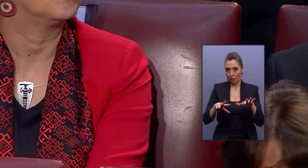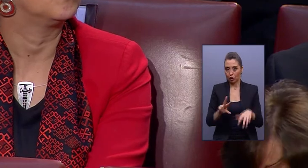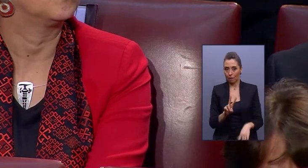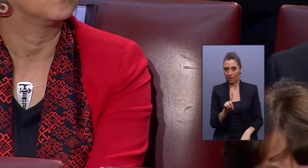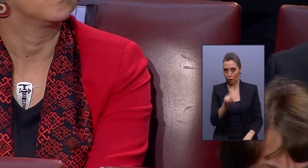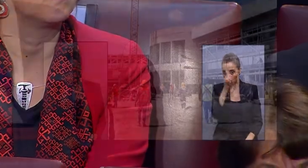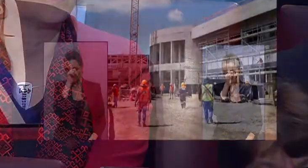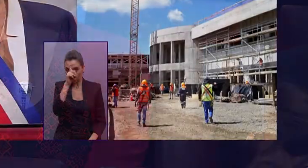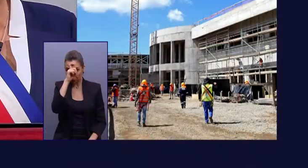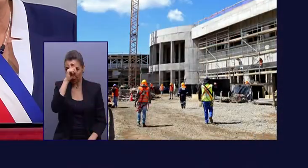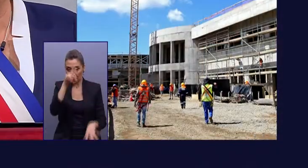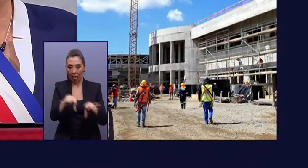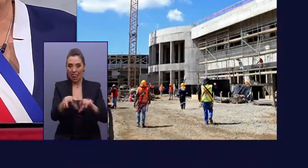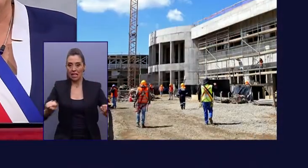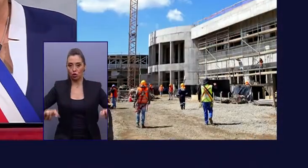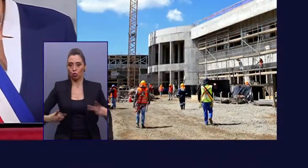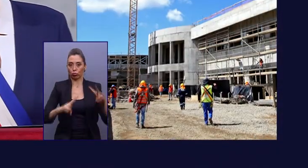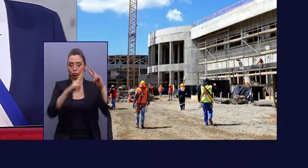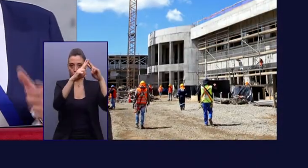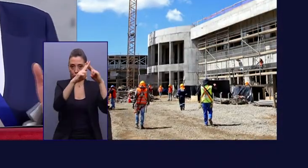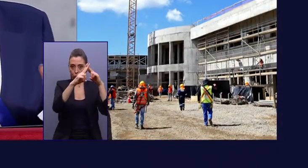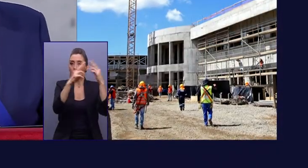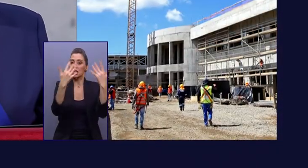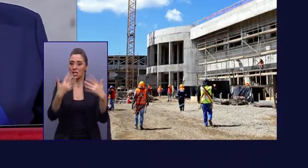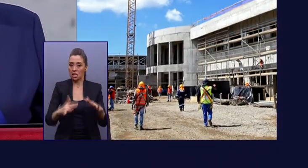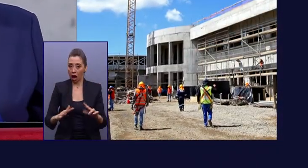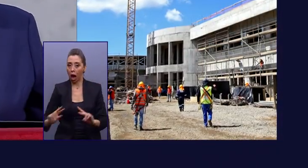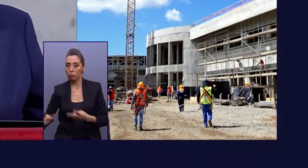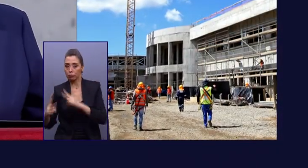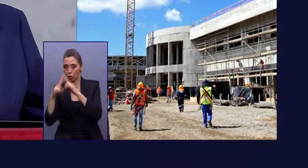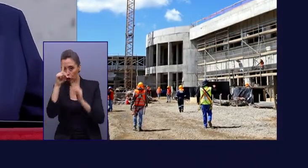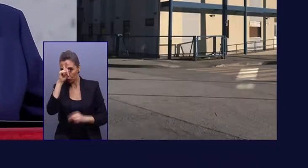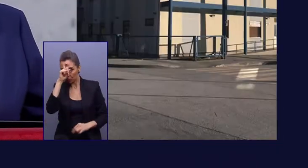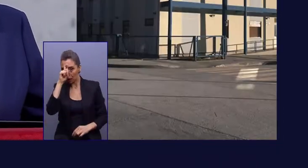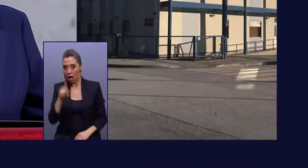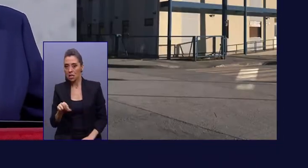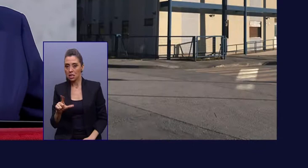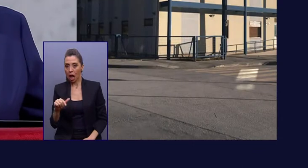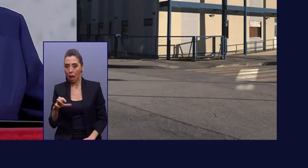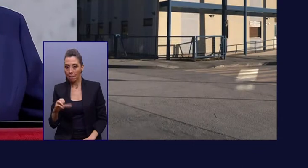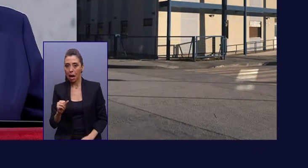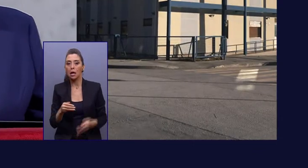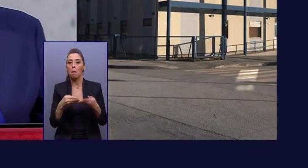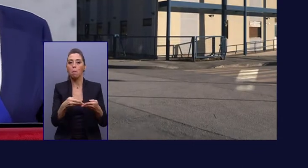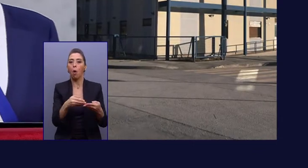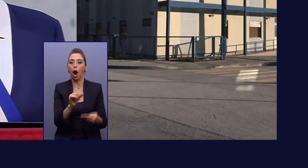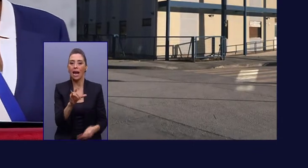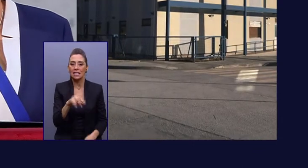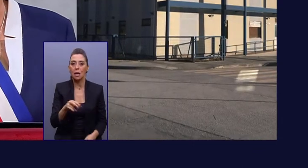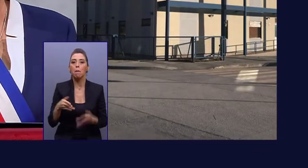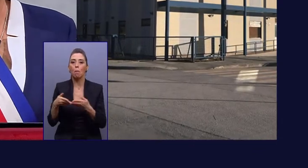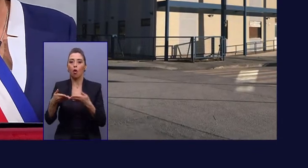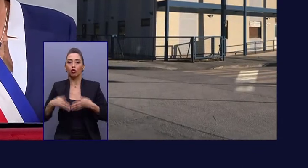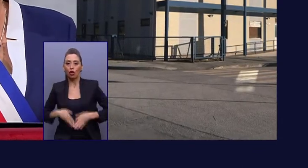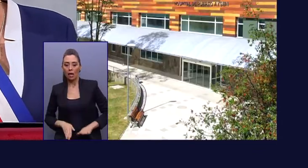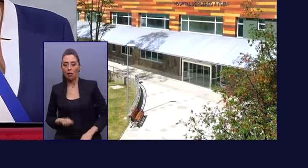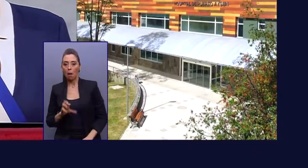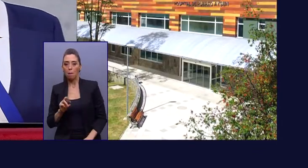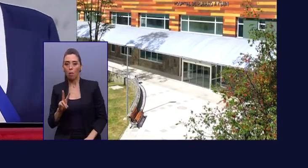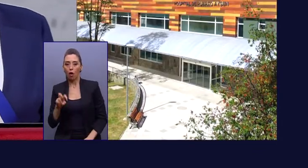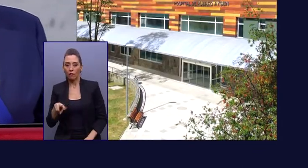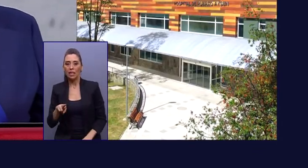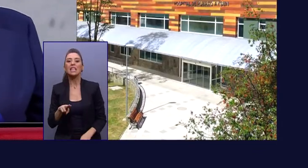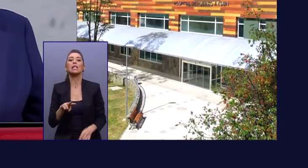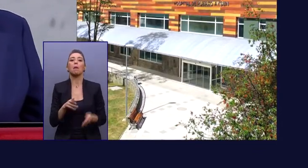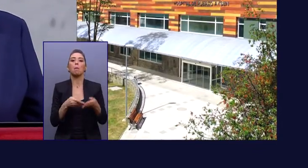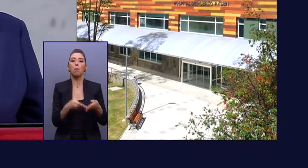21 hospitales quedarán construidos. Ya están construidos los hospitales de Salamanca, Puerto Aysén, Puerto Natales, Porvenir y